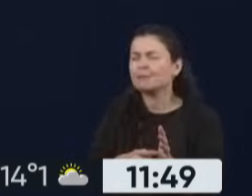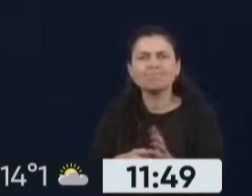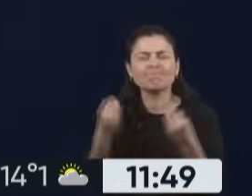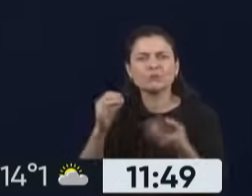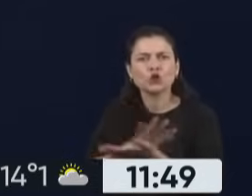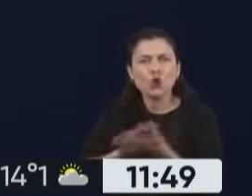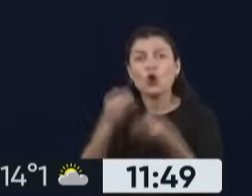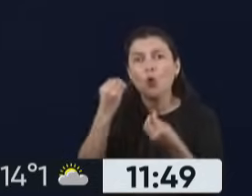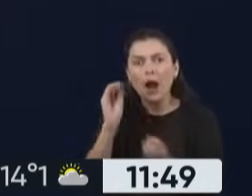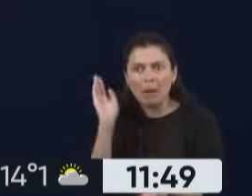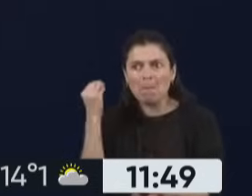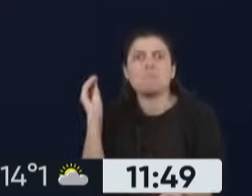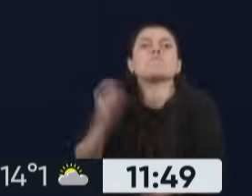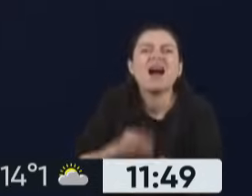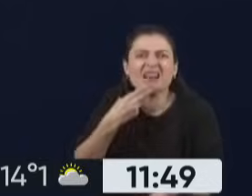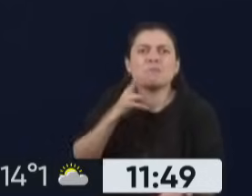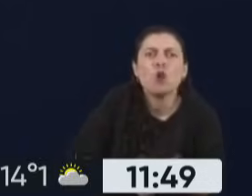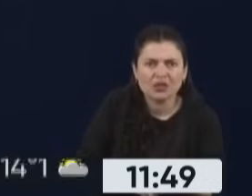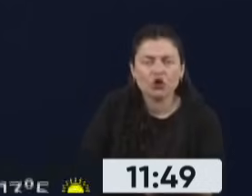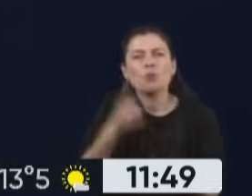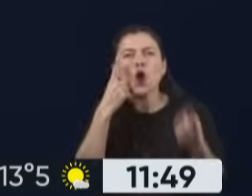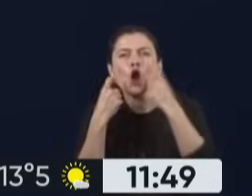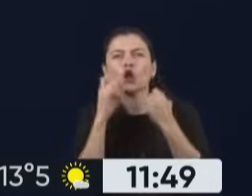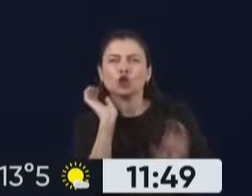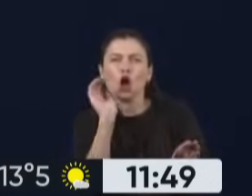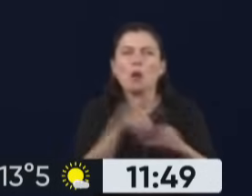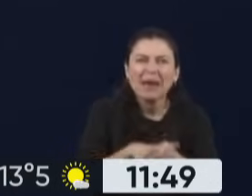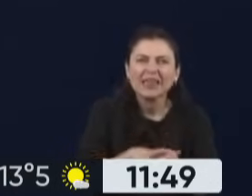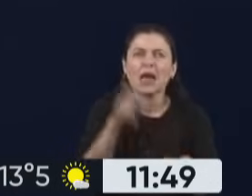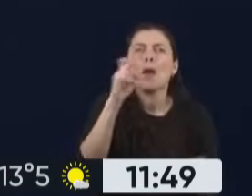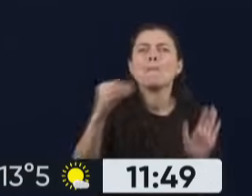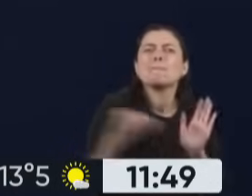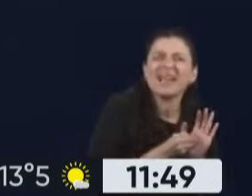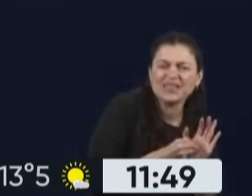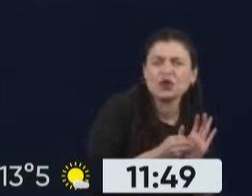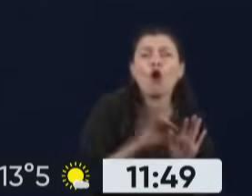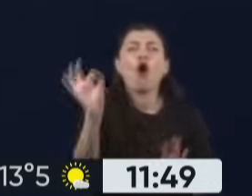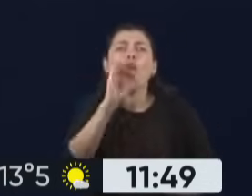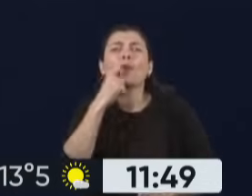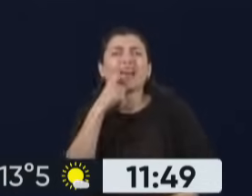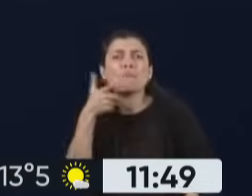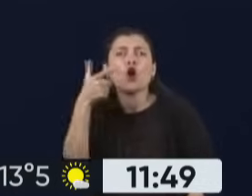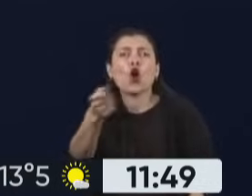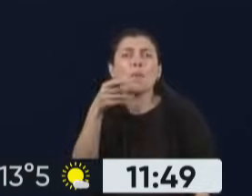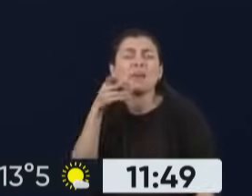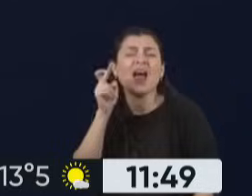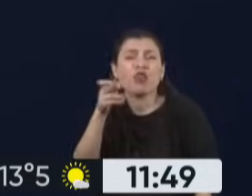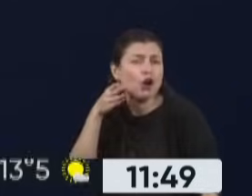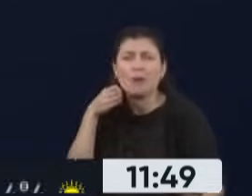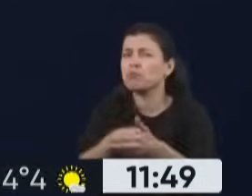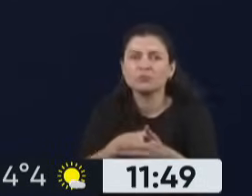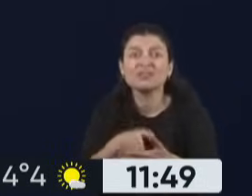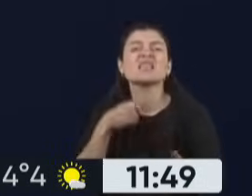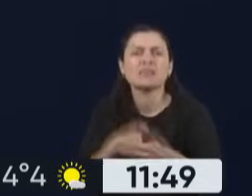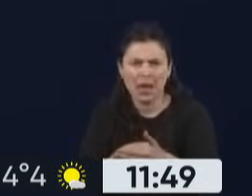Entonces, controlemos precios y pongámosle cepo al dólar. Entonces, a raíz de esto,